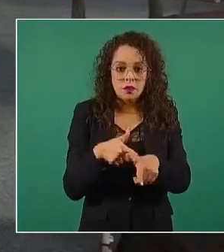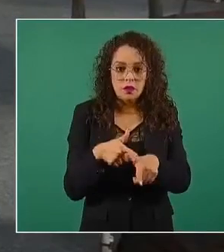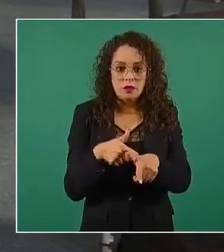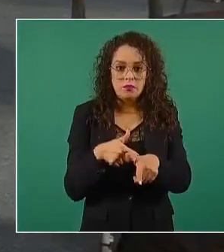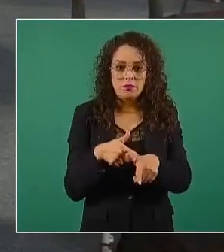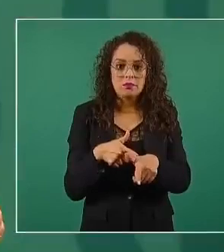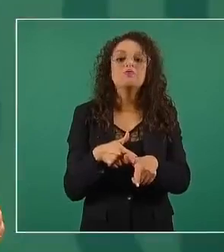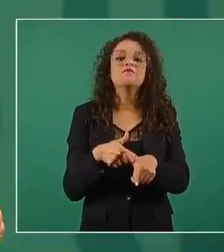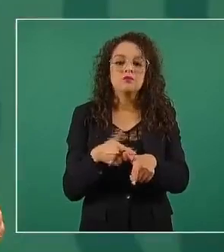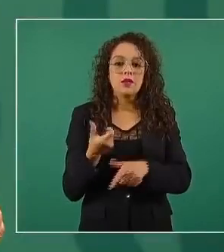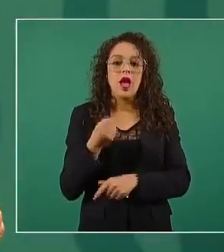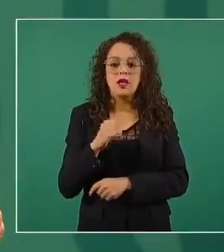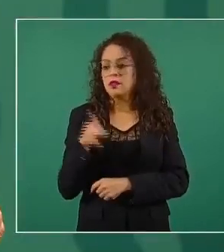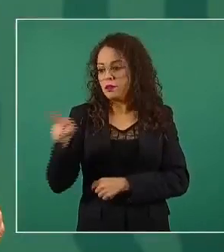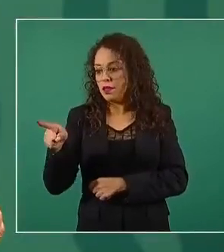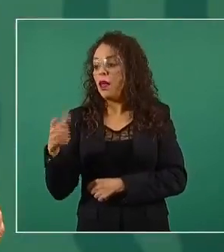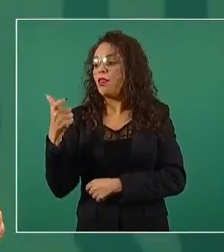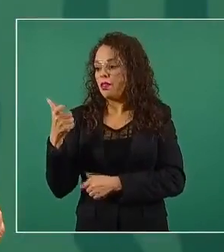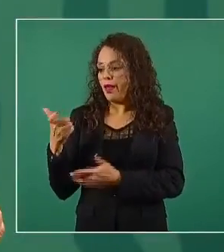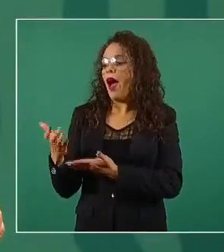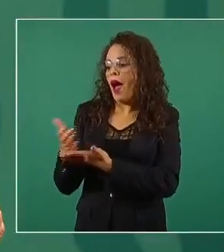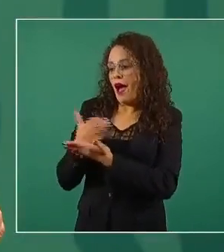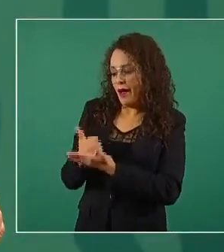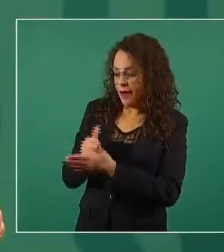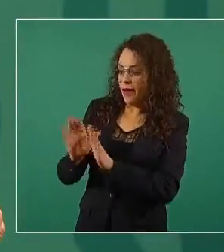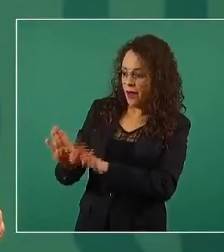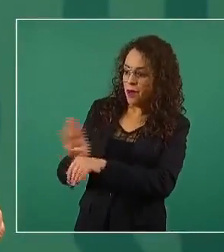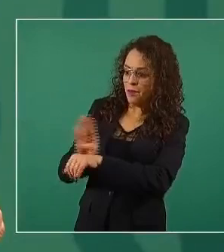ganar-ganar? Sí, miren, hay